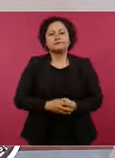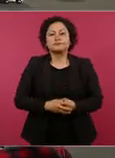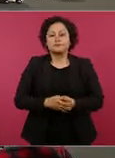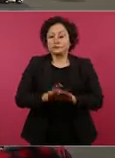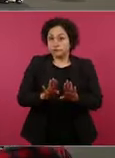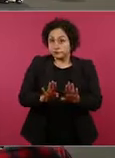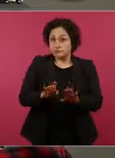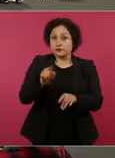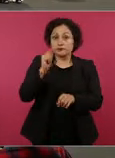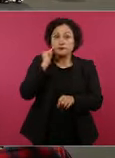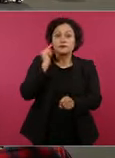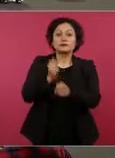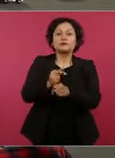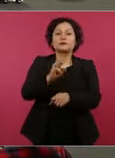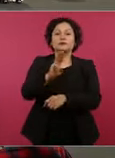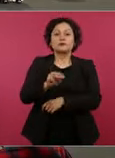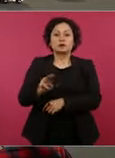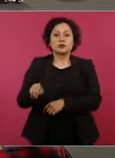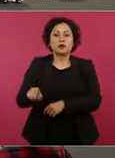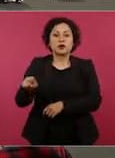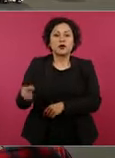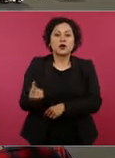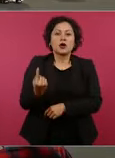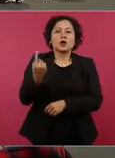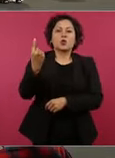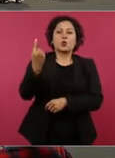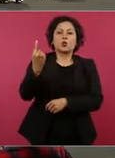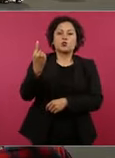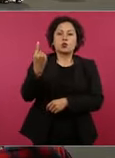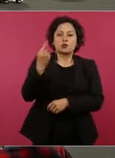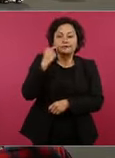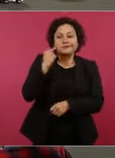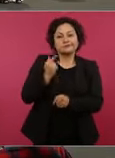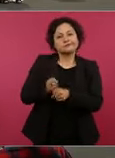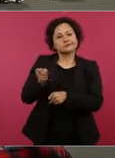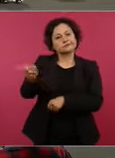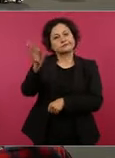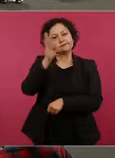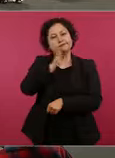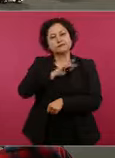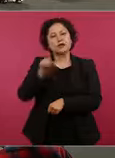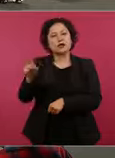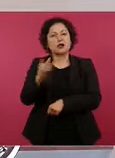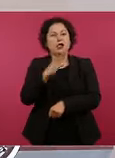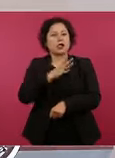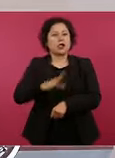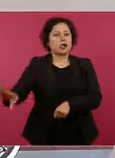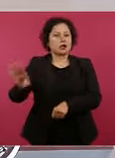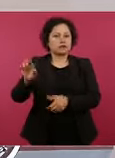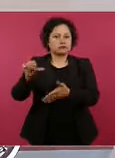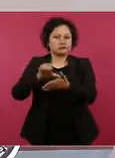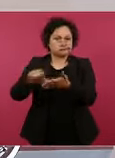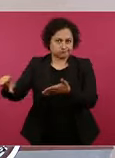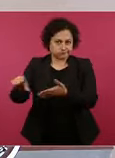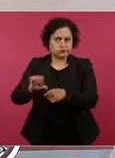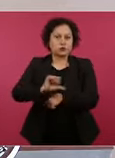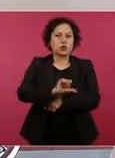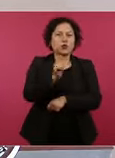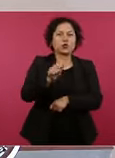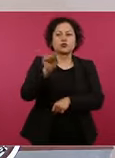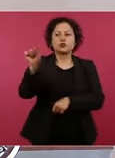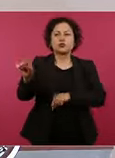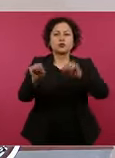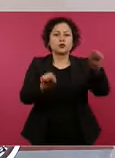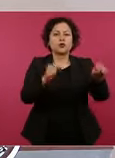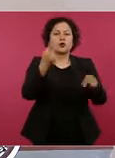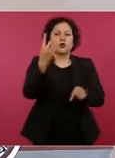Michoacán una estación de servicio que se negó a la colocación de sellos de inmovilización y dos gasolineras con irregularidades en dar litros